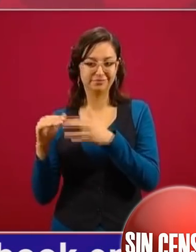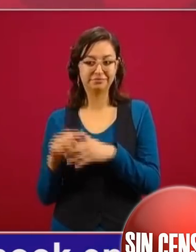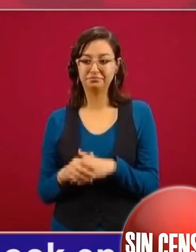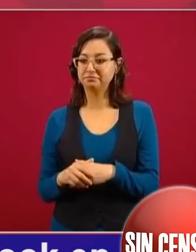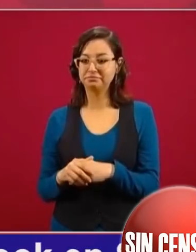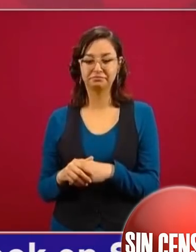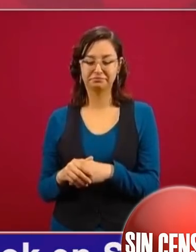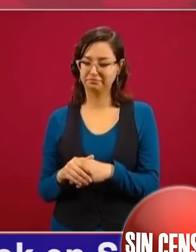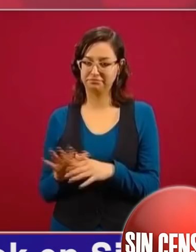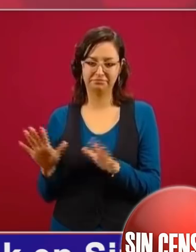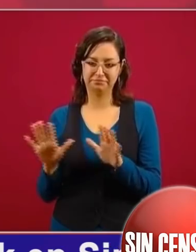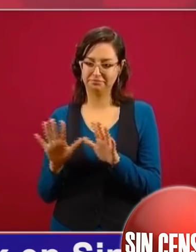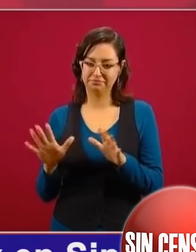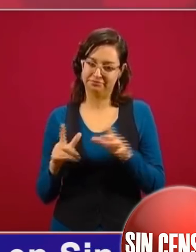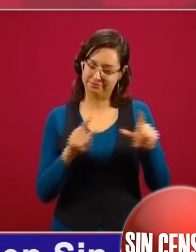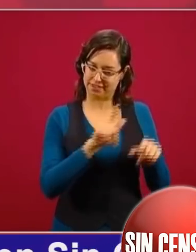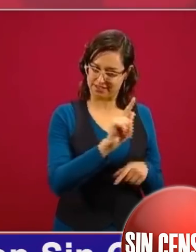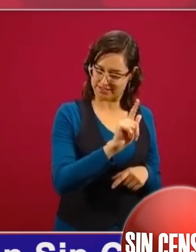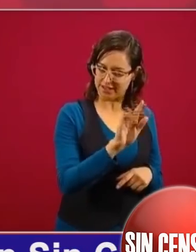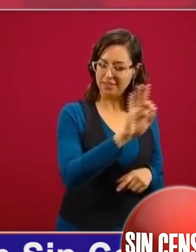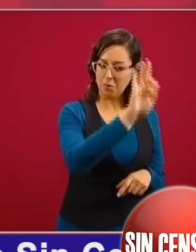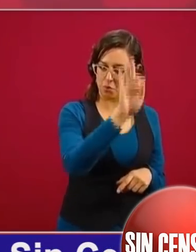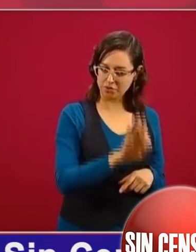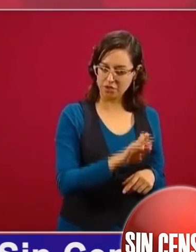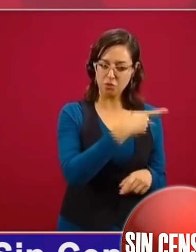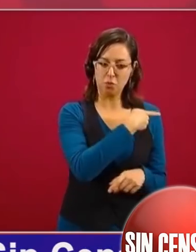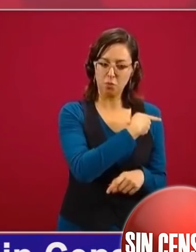media baja, esa está incluida.